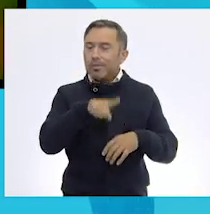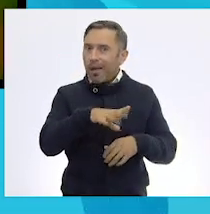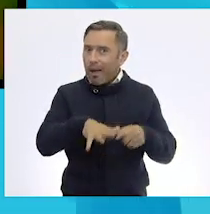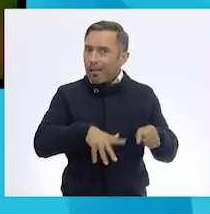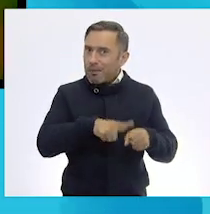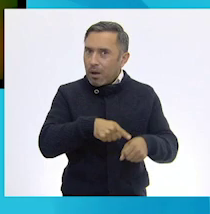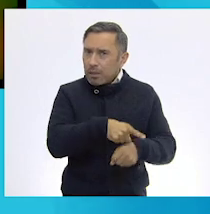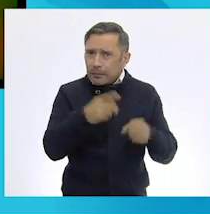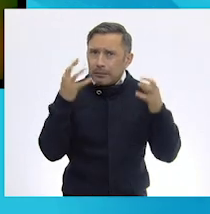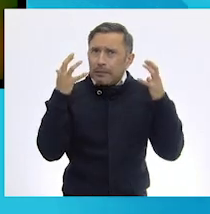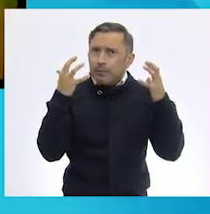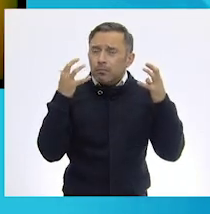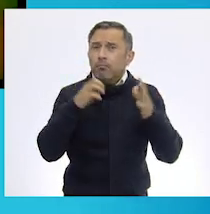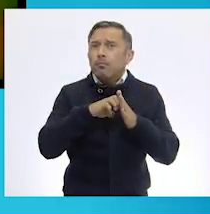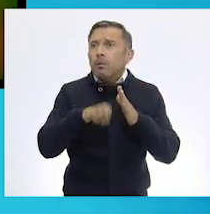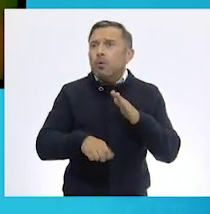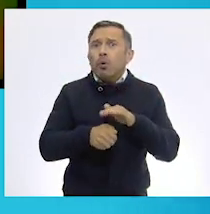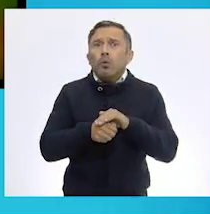bebés.